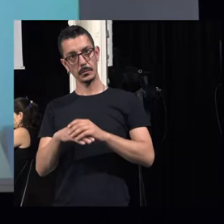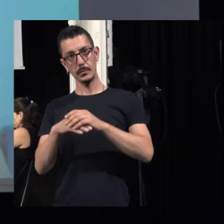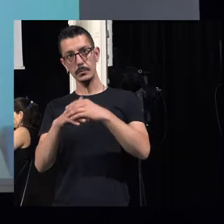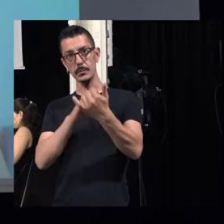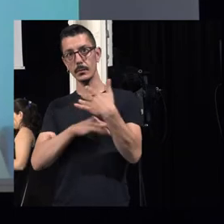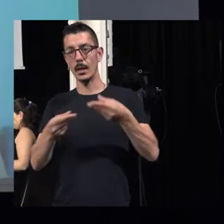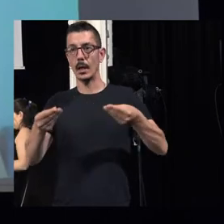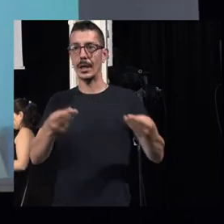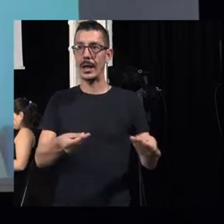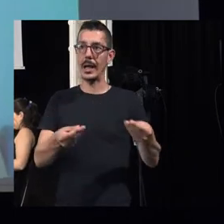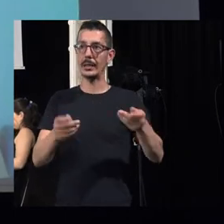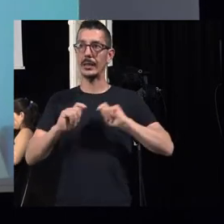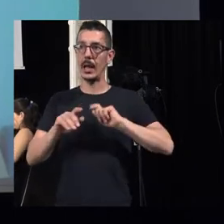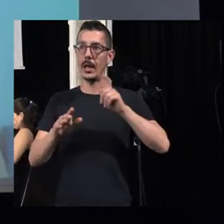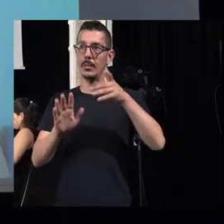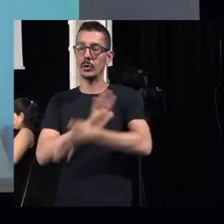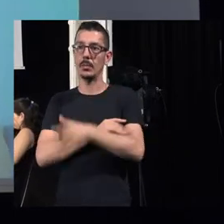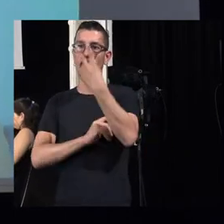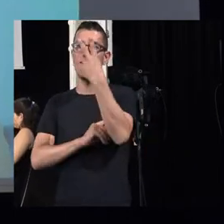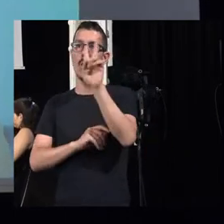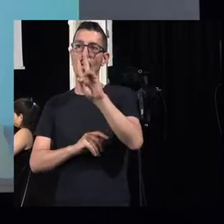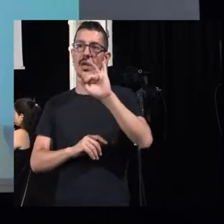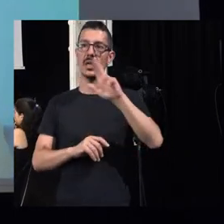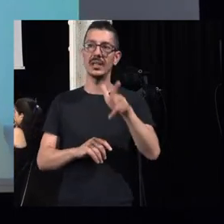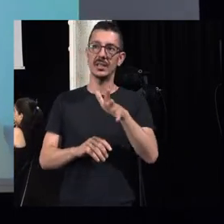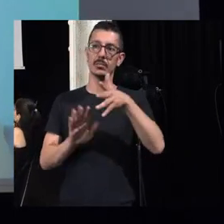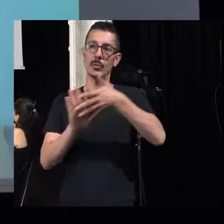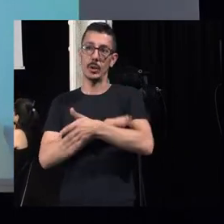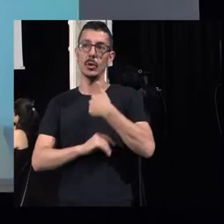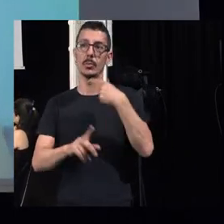soy seropositiva desde hace 30 años.